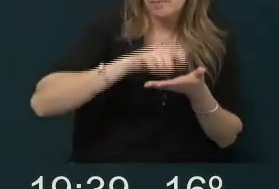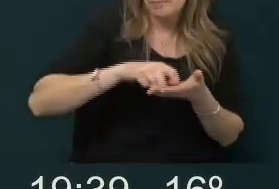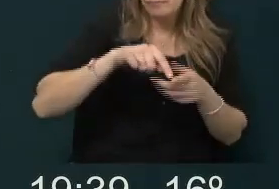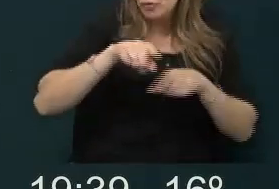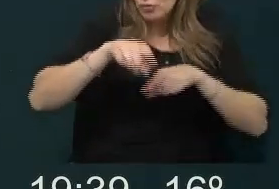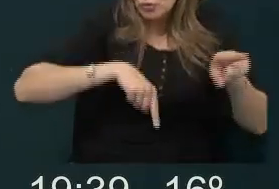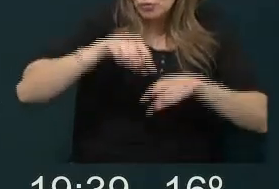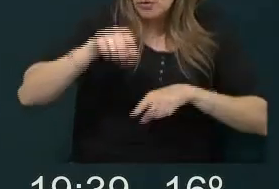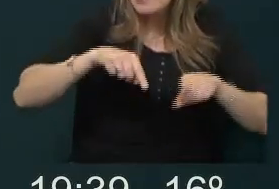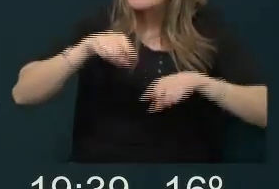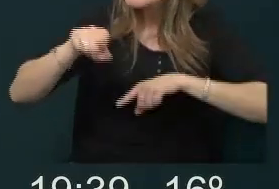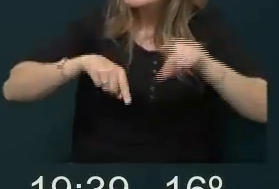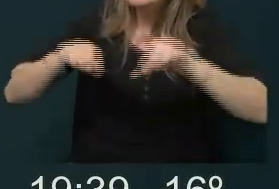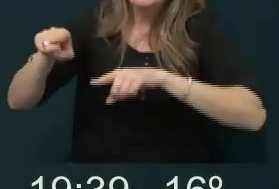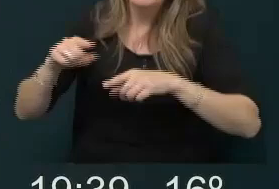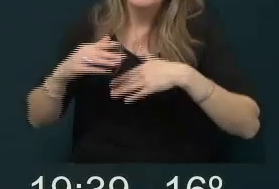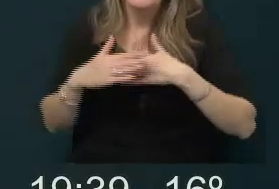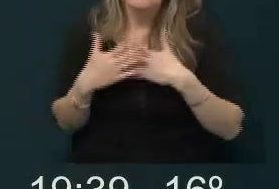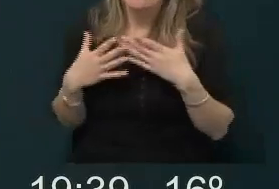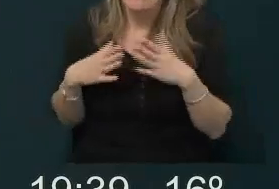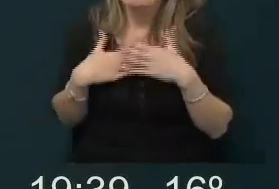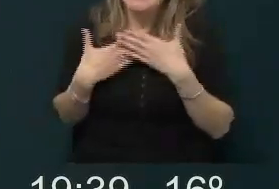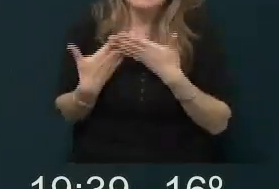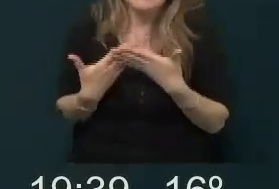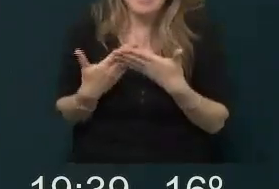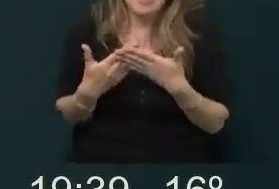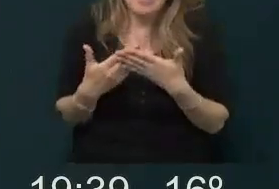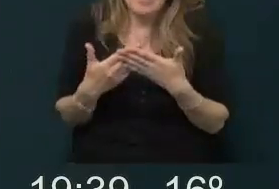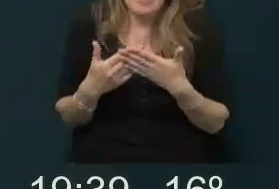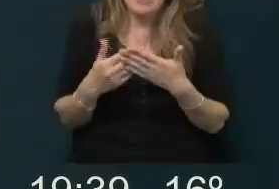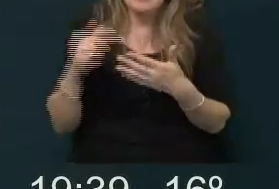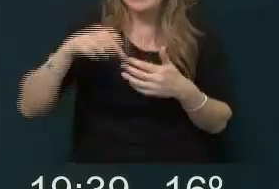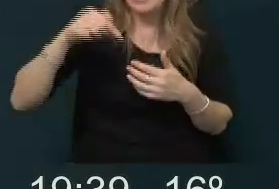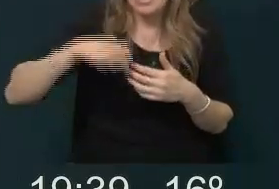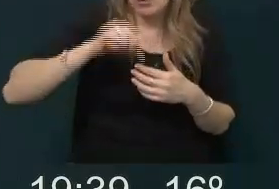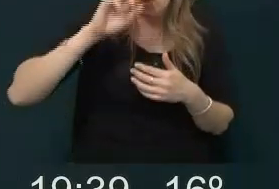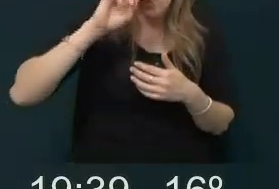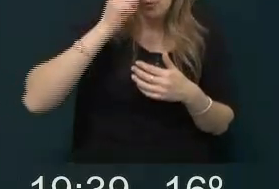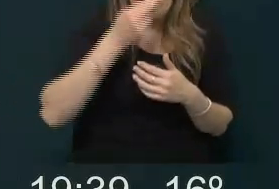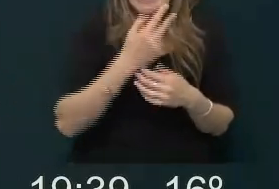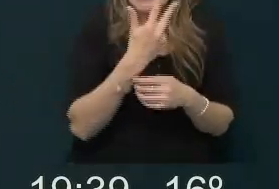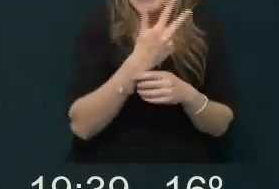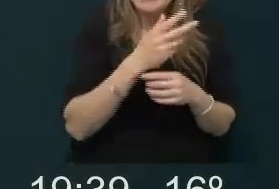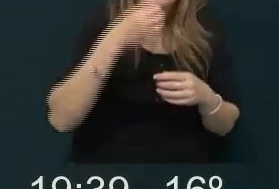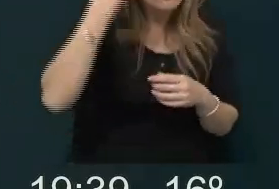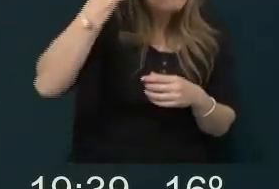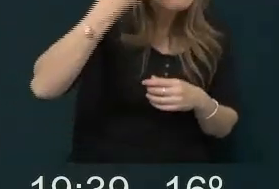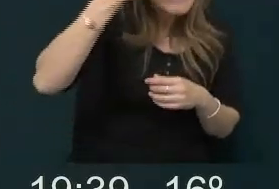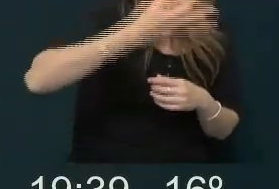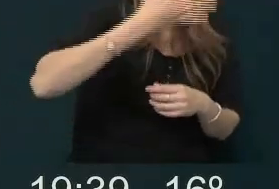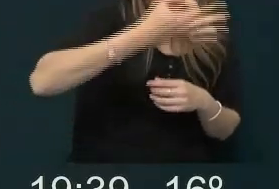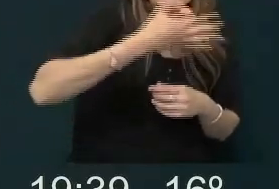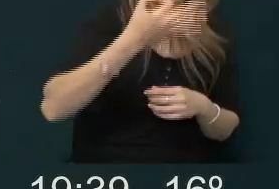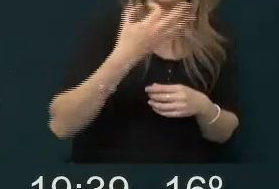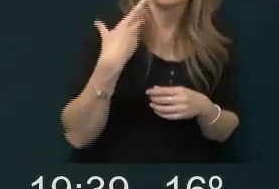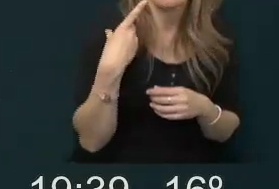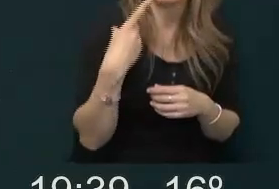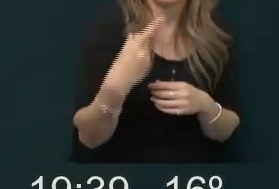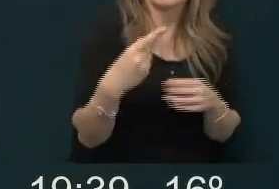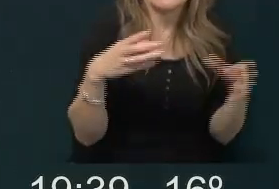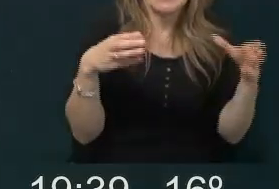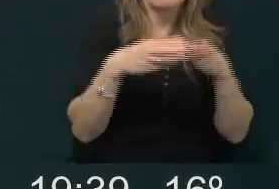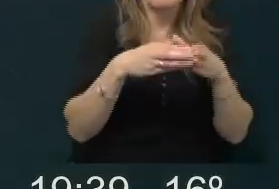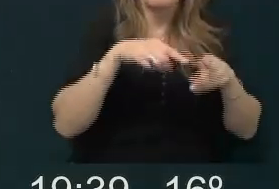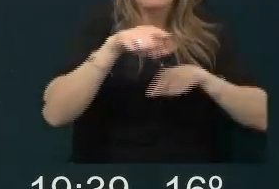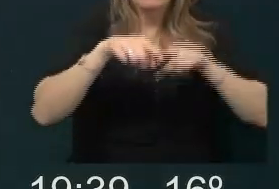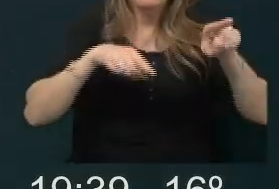Comedia Nacional, va a dirigir a tres actores en la Comedia Nacional, en tres actos, digamos, en estas tres conferencias, que se van a presentar